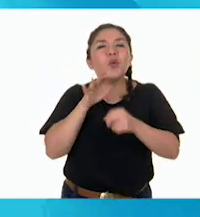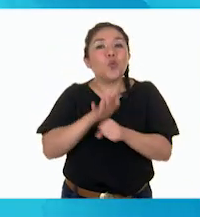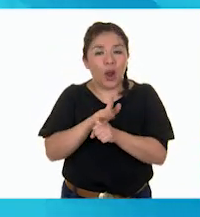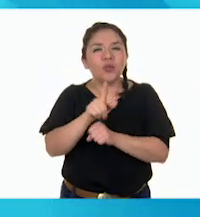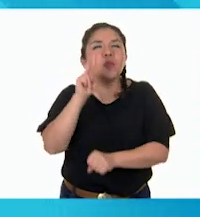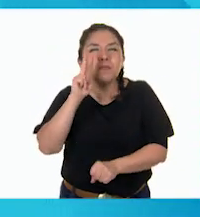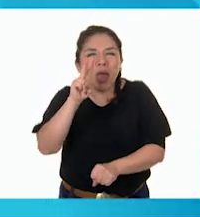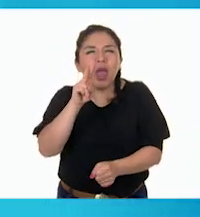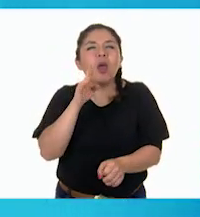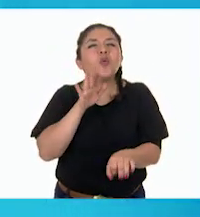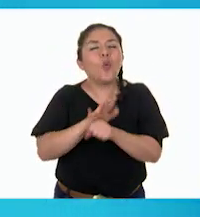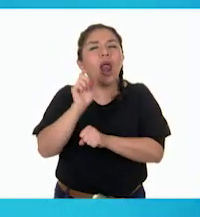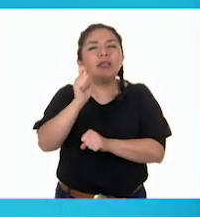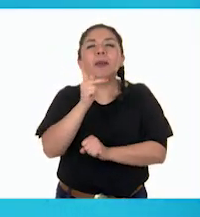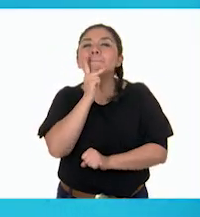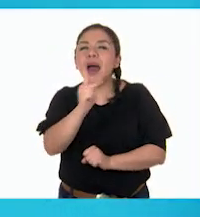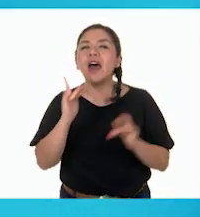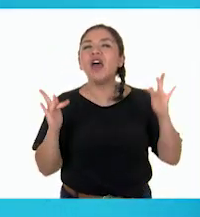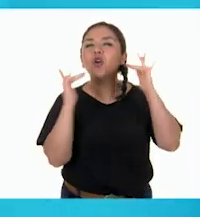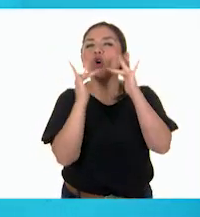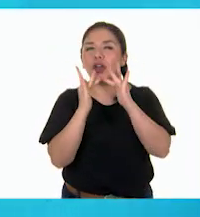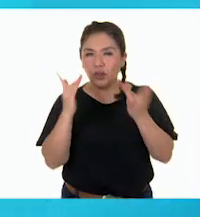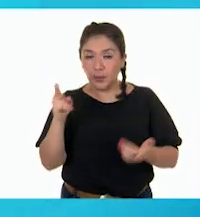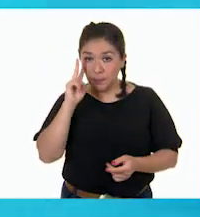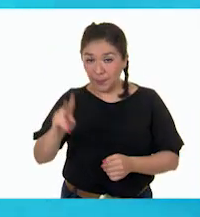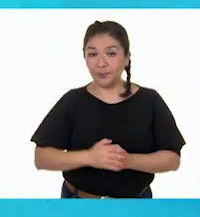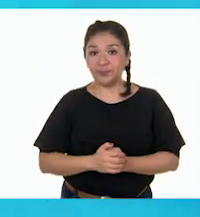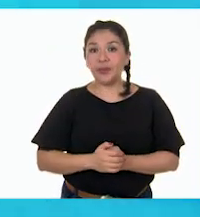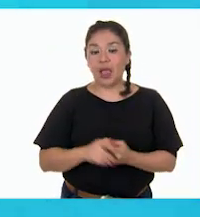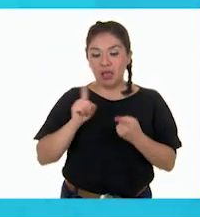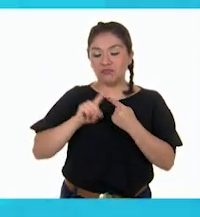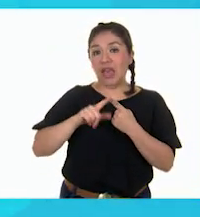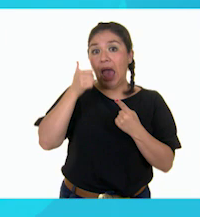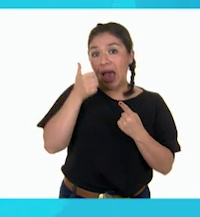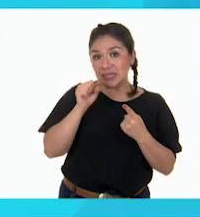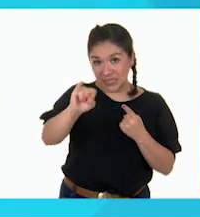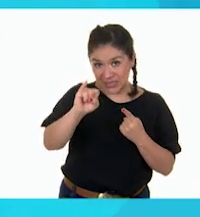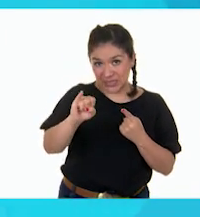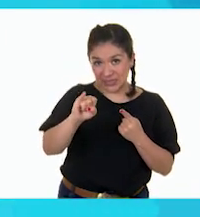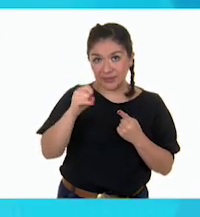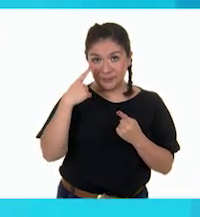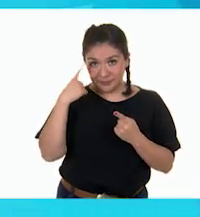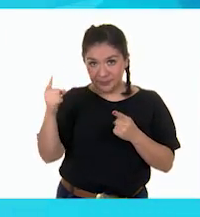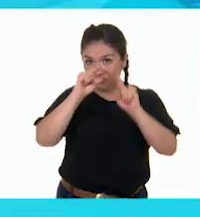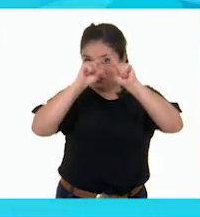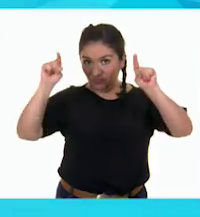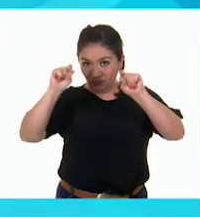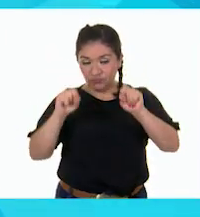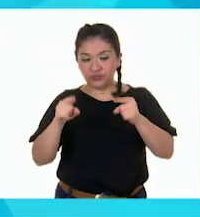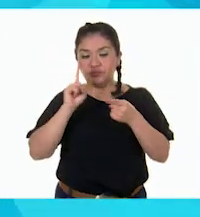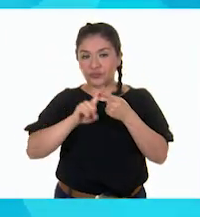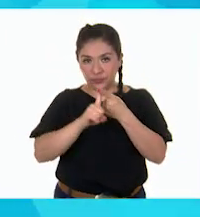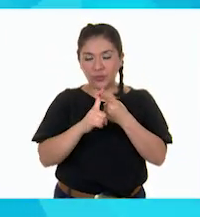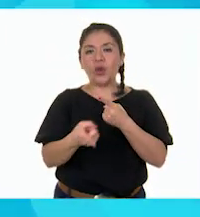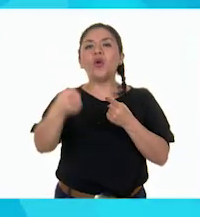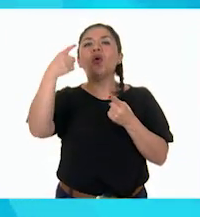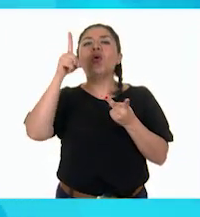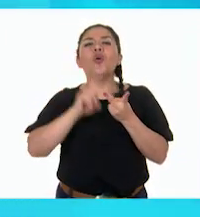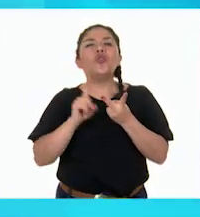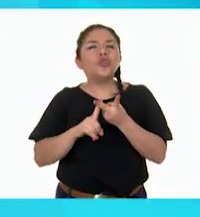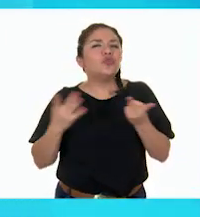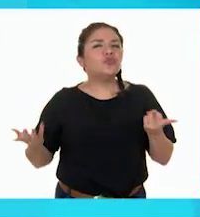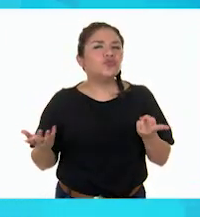los conectores, Mariana. Yo veo así. Muy bien, lo subrayamos, lo marcamos. Perfecto. ¿El